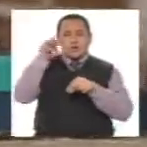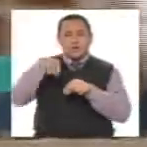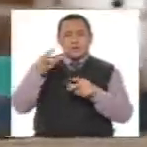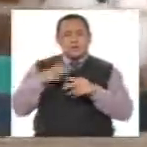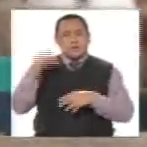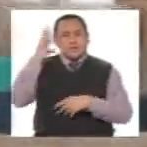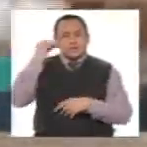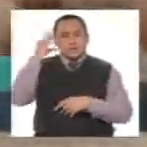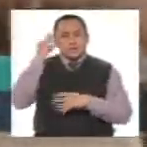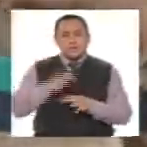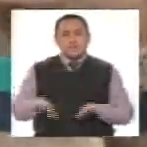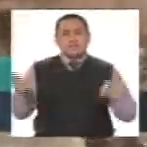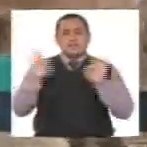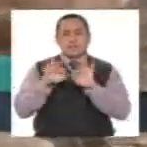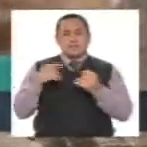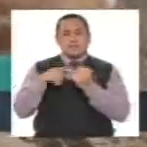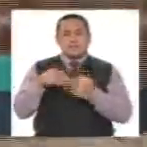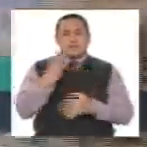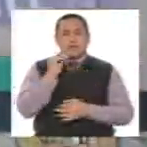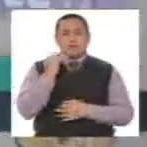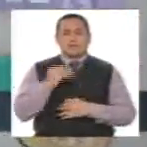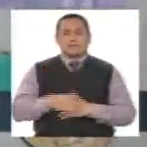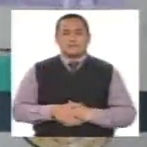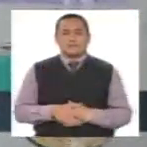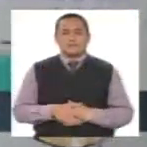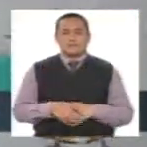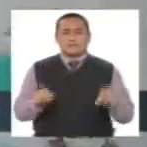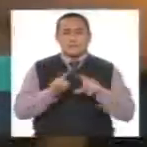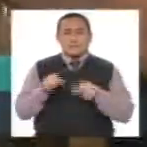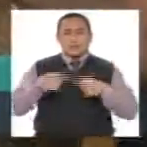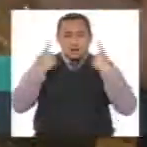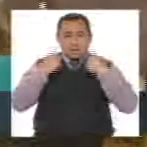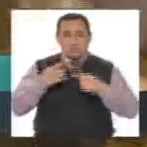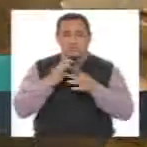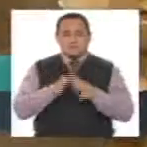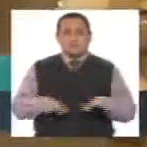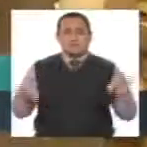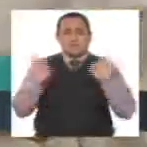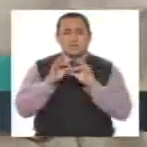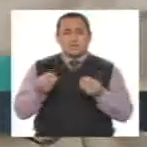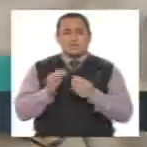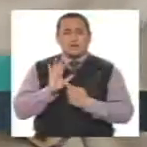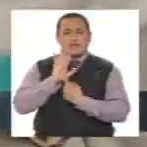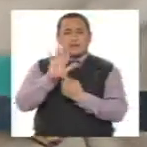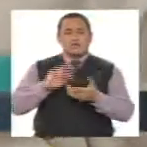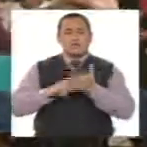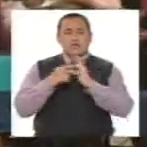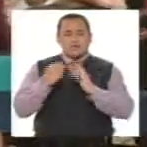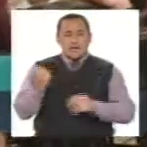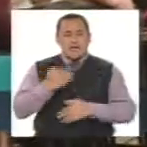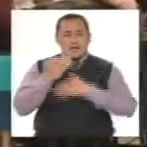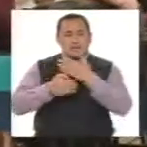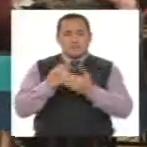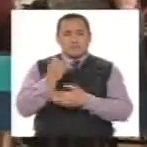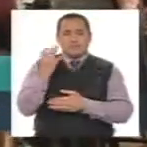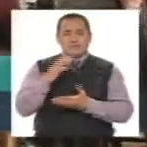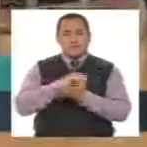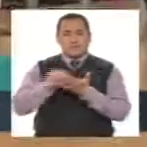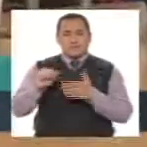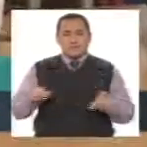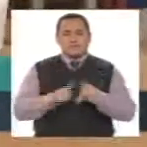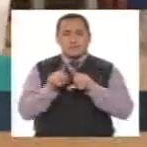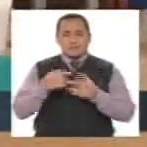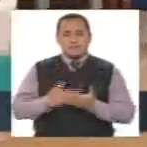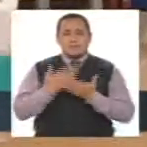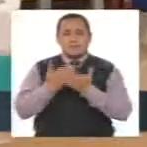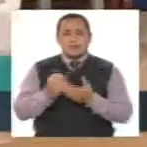experiencia integral para los alumnos estas iniciativas son sólo una muestra de lo que se ha logrado en pocos meses queda